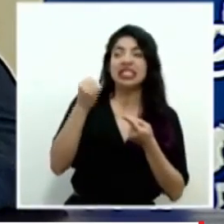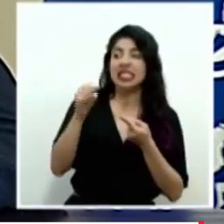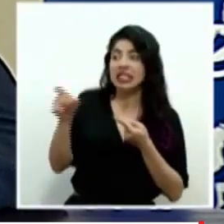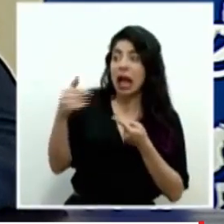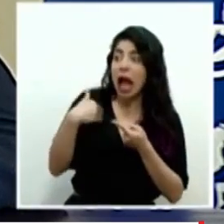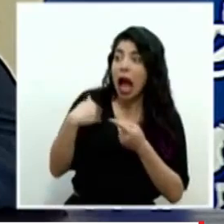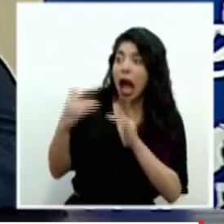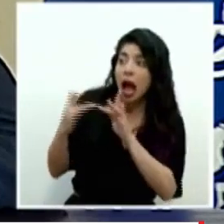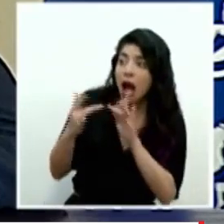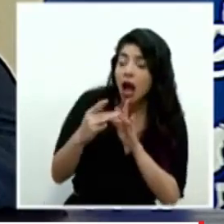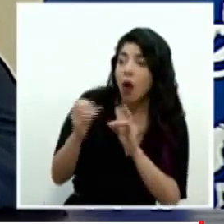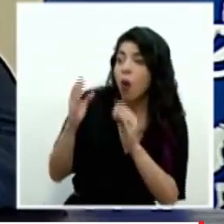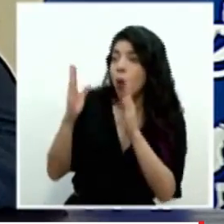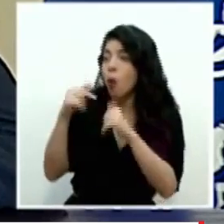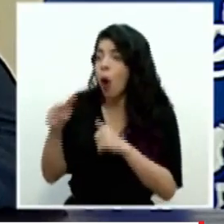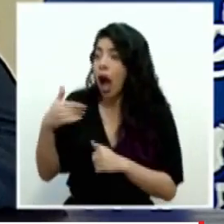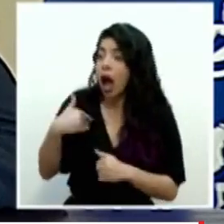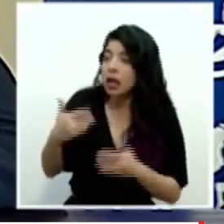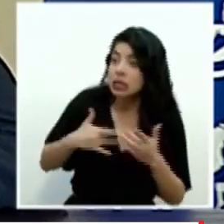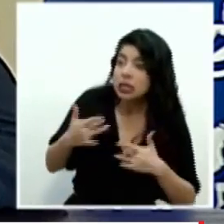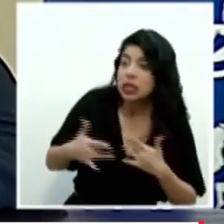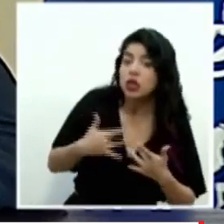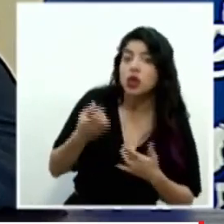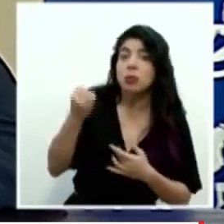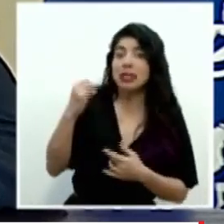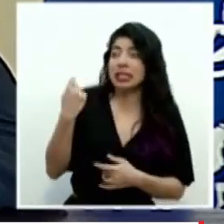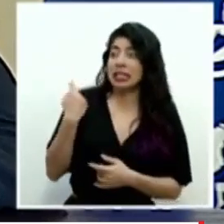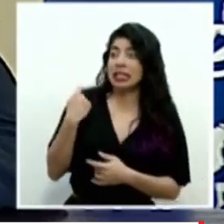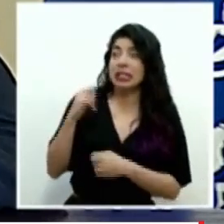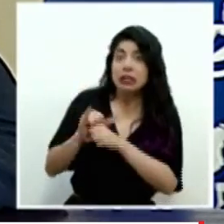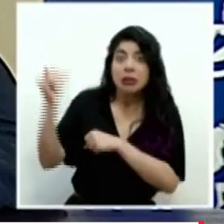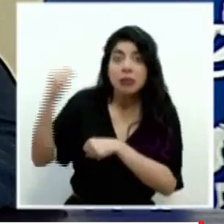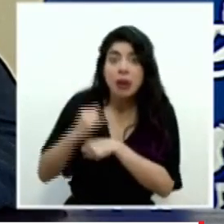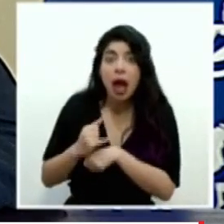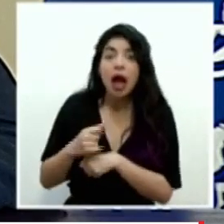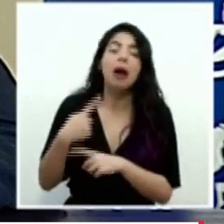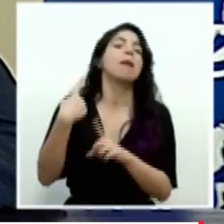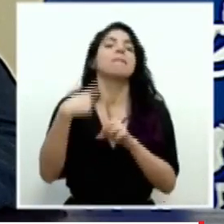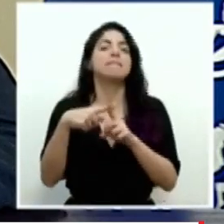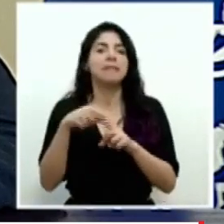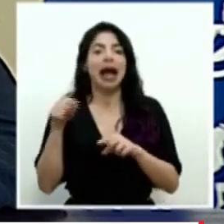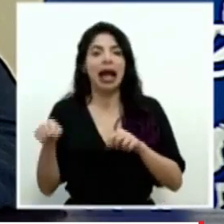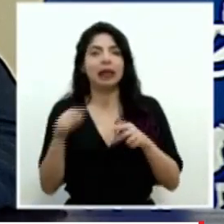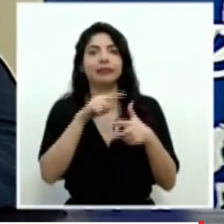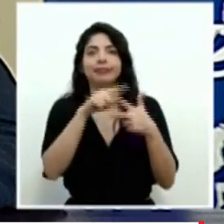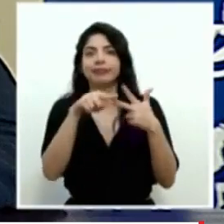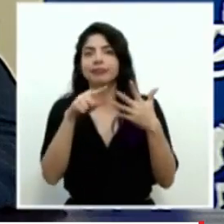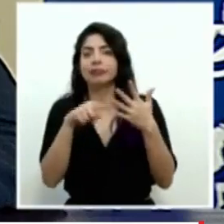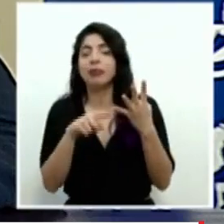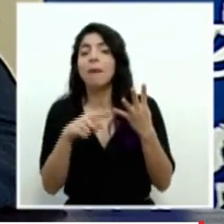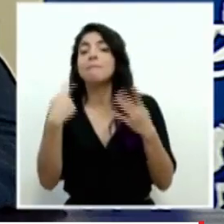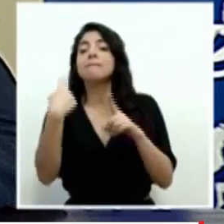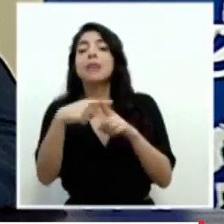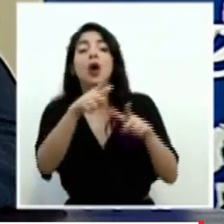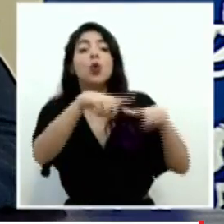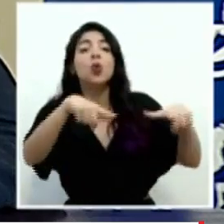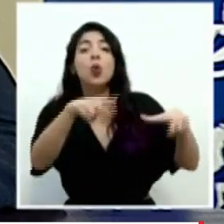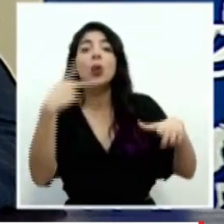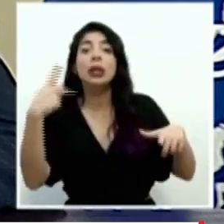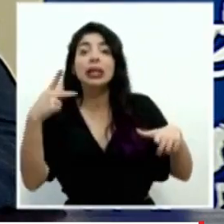hay nexo, si no hay nexo, si ha tenido síntomas, si ha tenido un viaje reciente, además de los operativos que se hacen también en zonas de riesgo